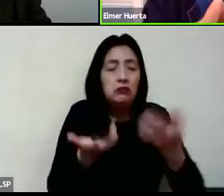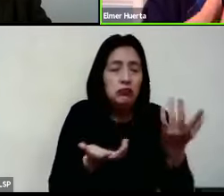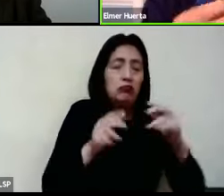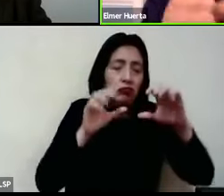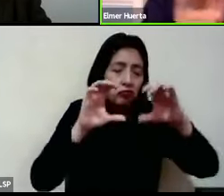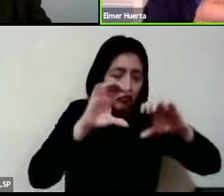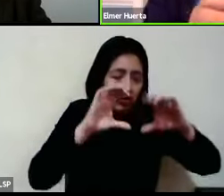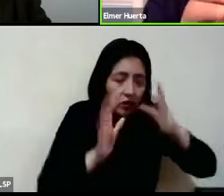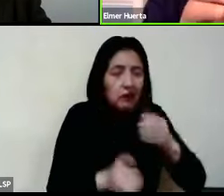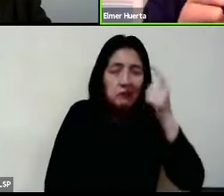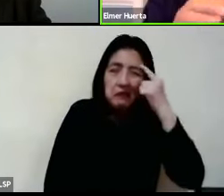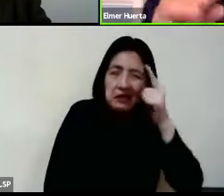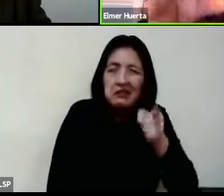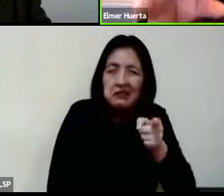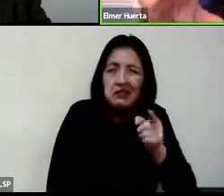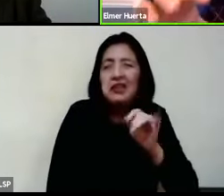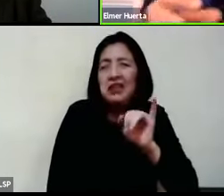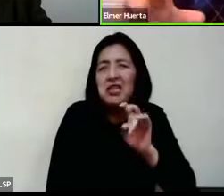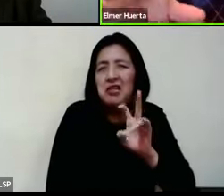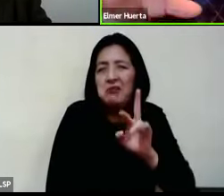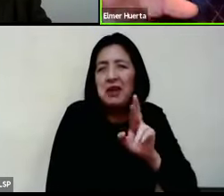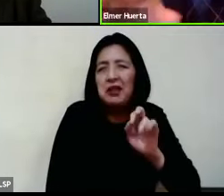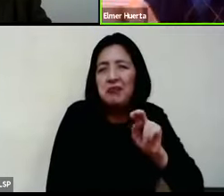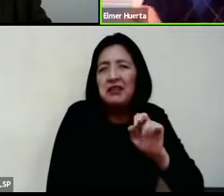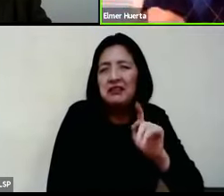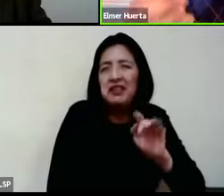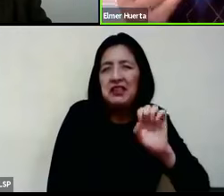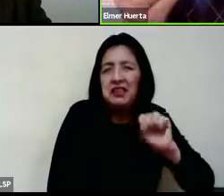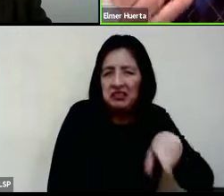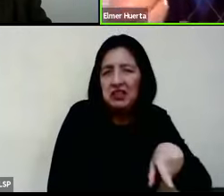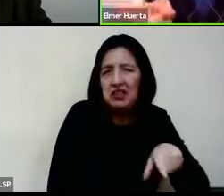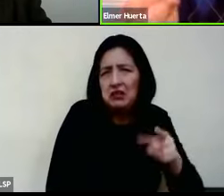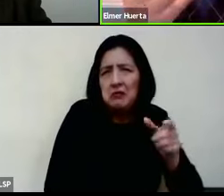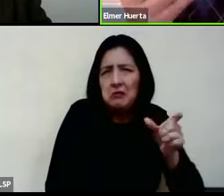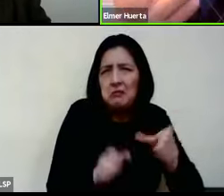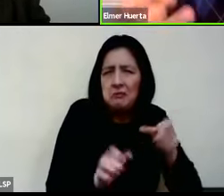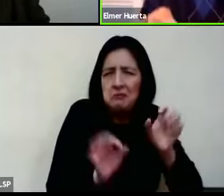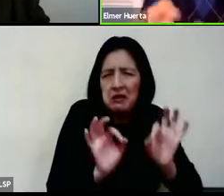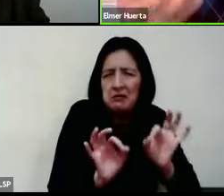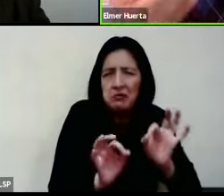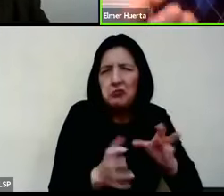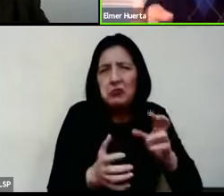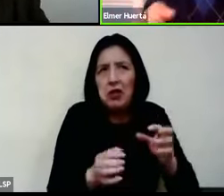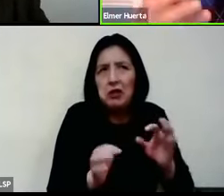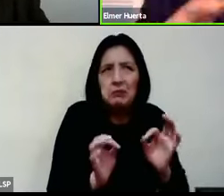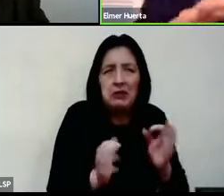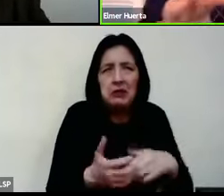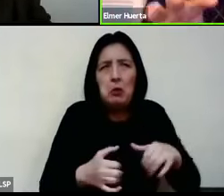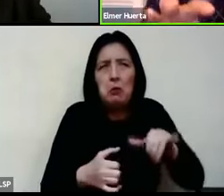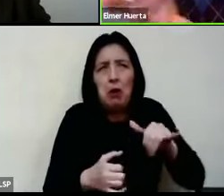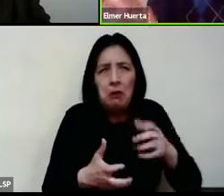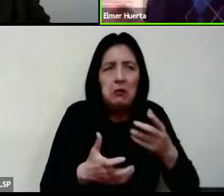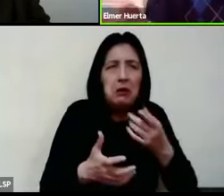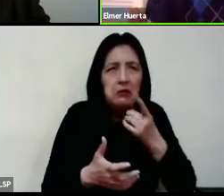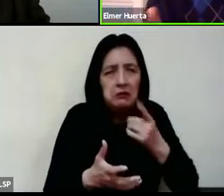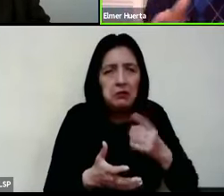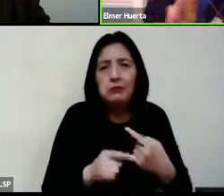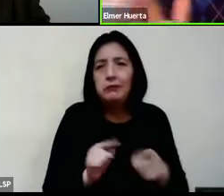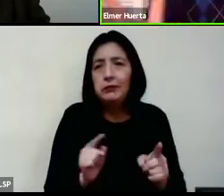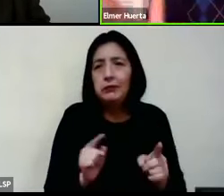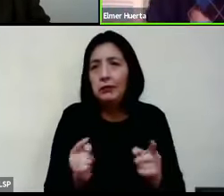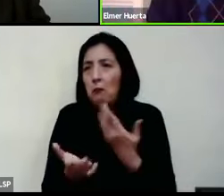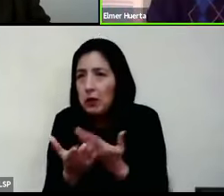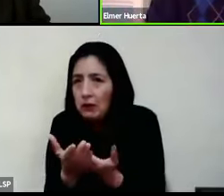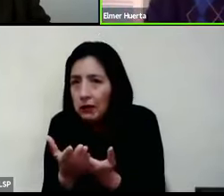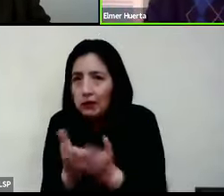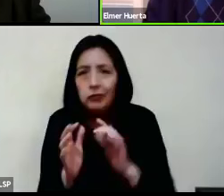la ivermectina puede actuar en el paciente de alto riesgo, en el que es obeso, con diabetes, etcétera, pero no hay prueba de eso.